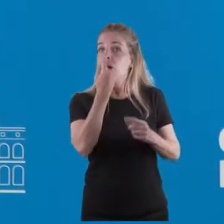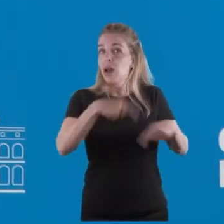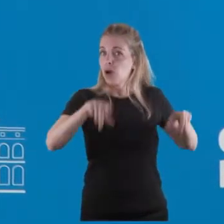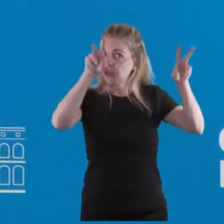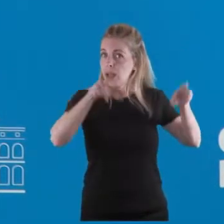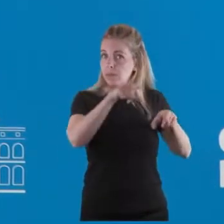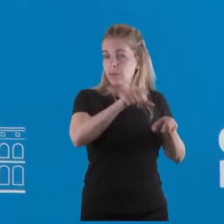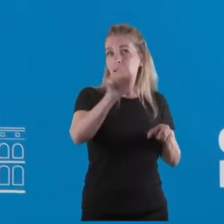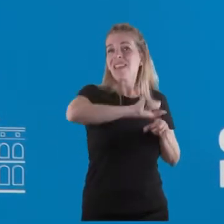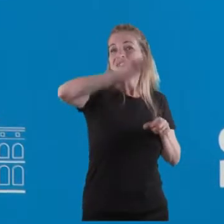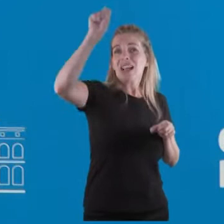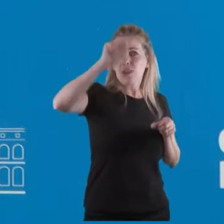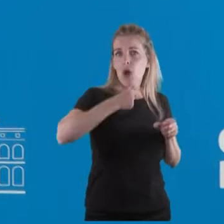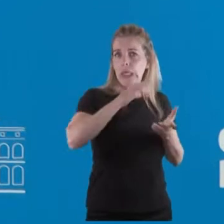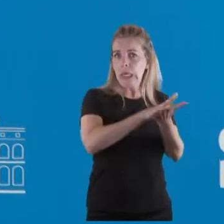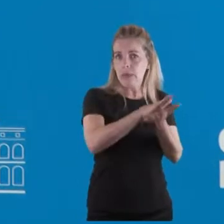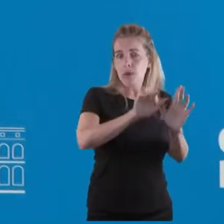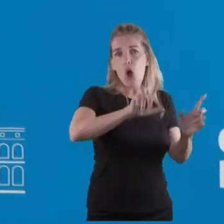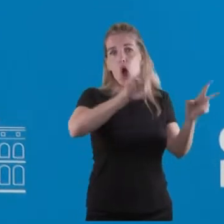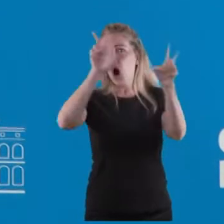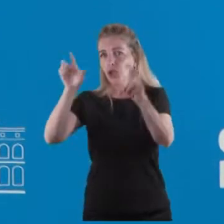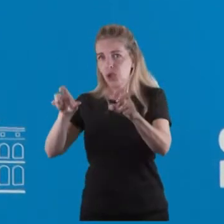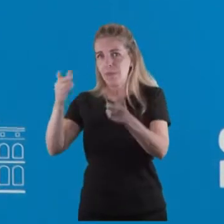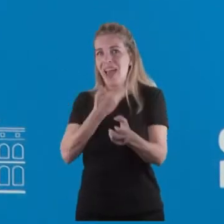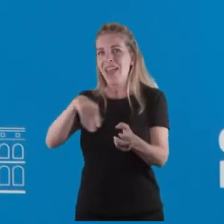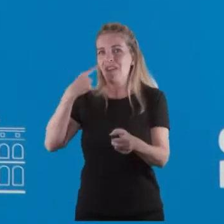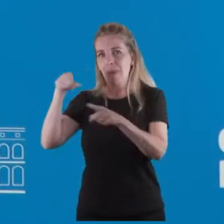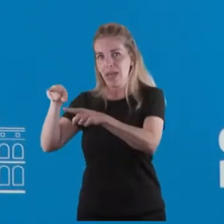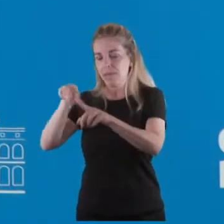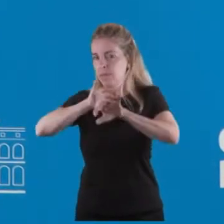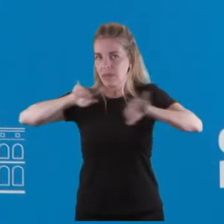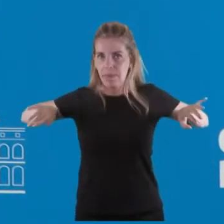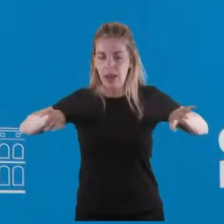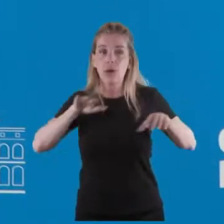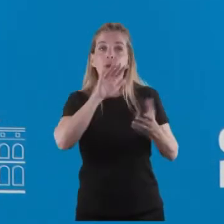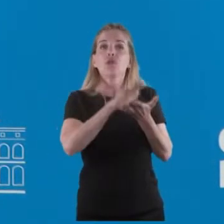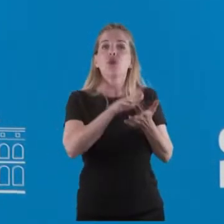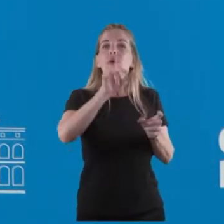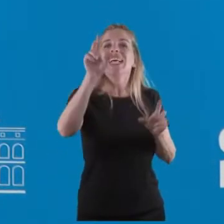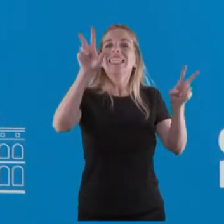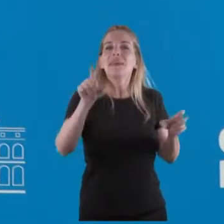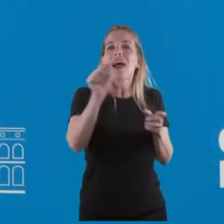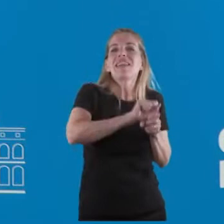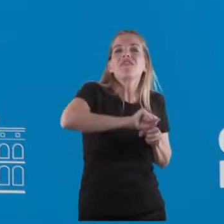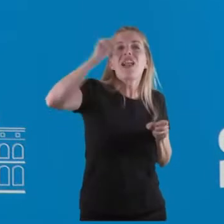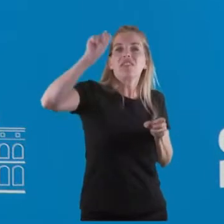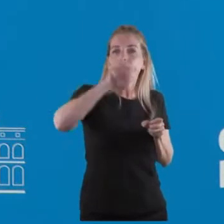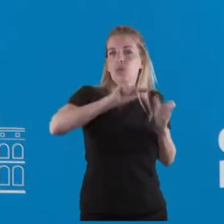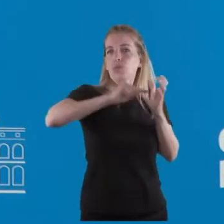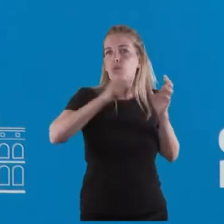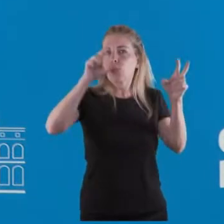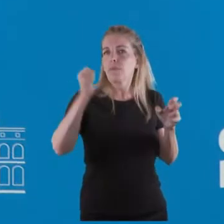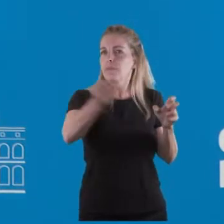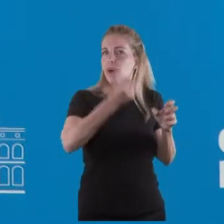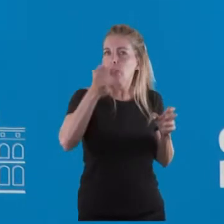y otra cosa es el acuerdo con el fondo monetario internacional en cuanto a la lucha contra la inflación que es una de las prioridades de este gobierno como le dije